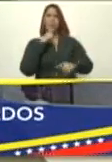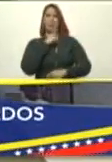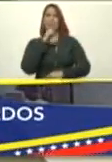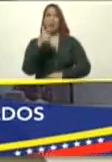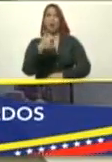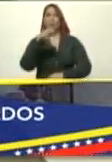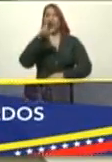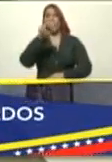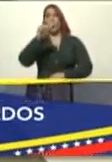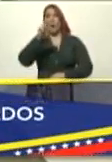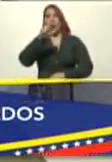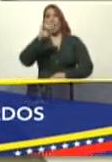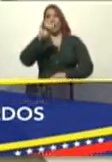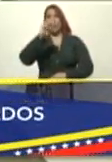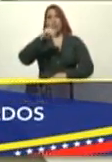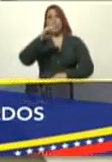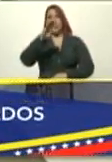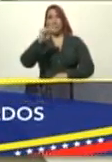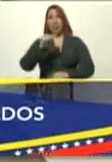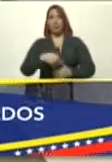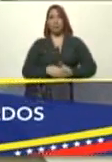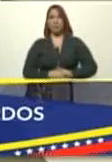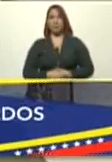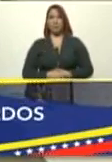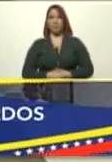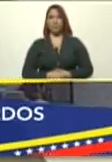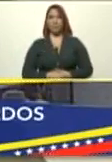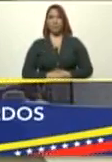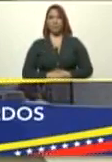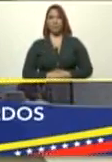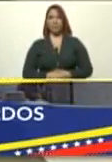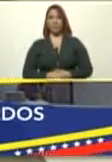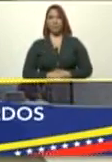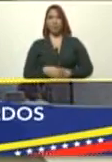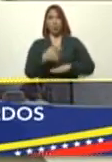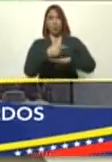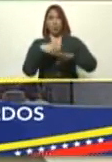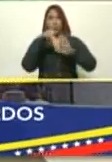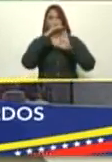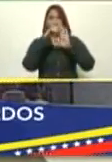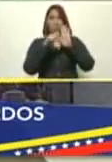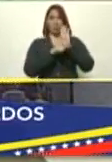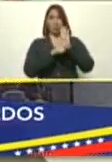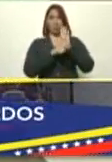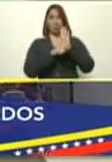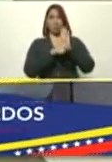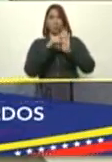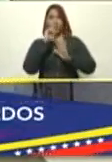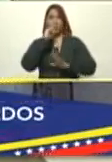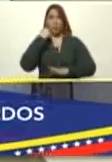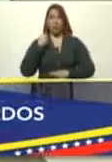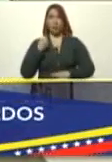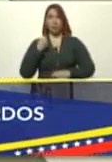la salida, gobierno constitucional de Ucrania